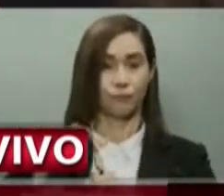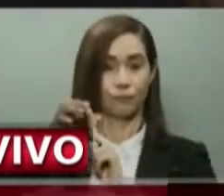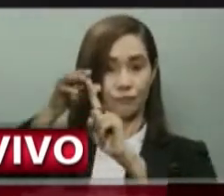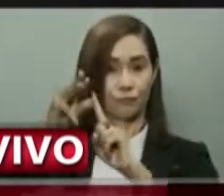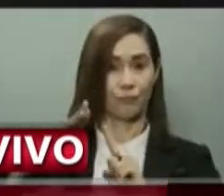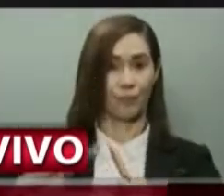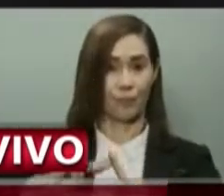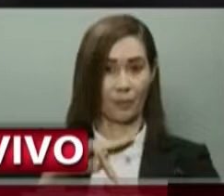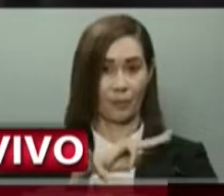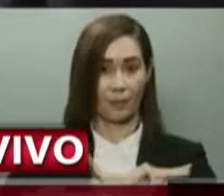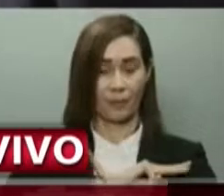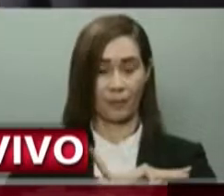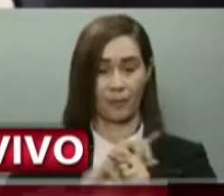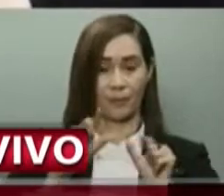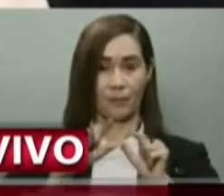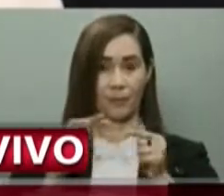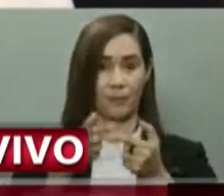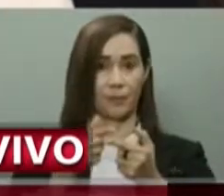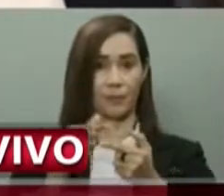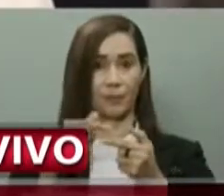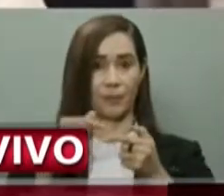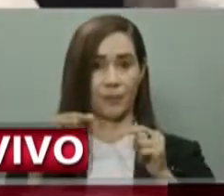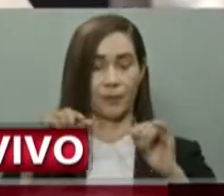distinguidos miembros del Gabinete Agropecuario,